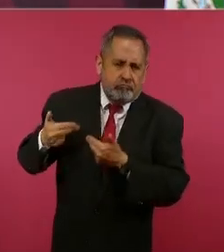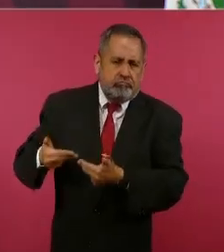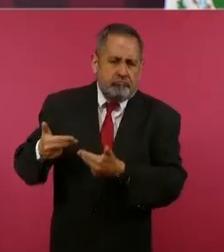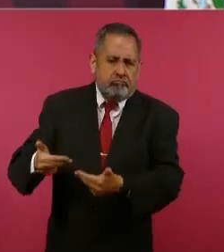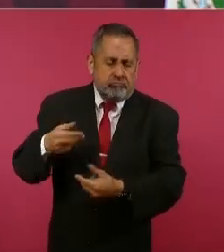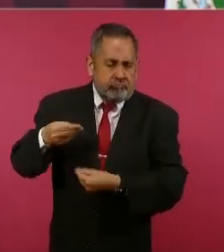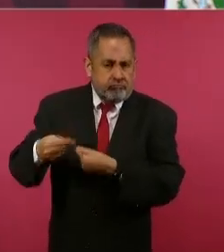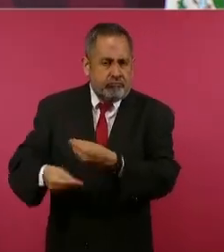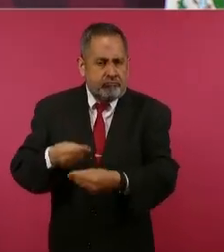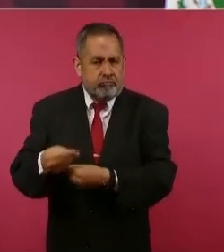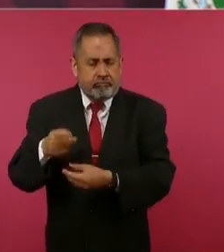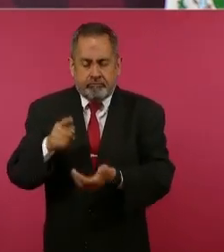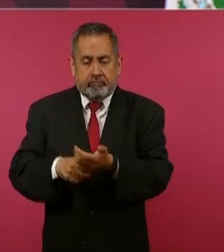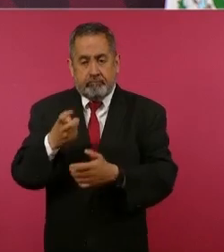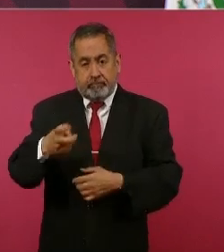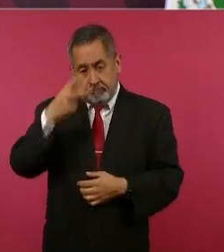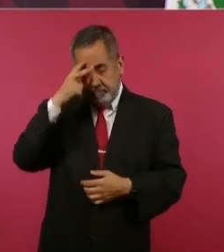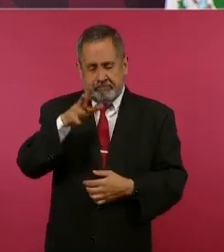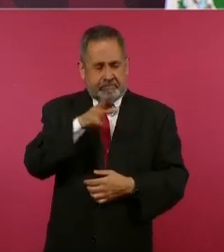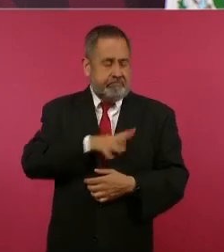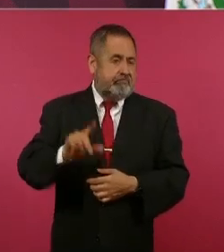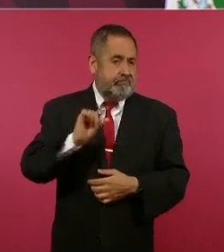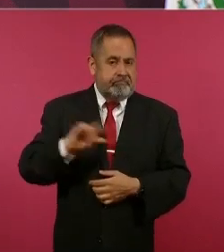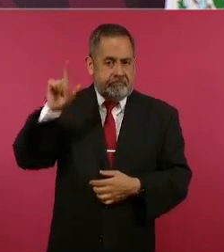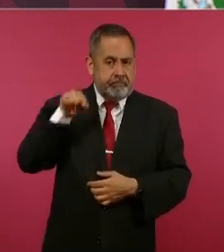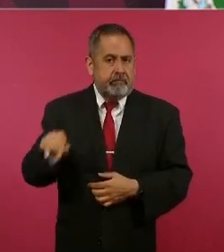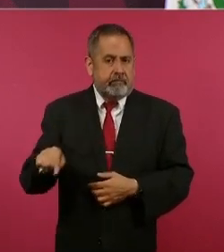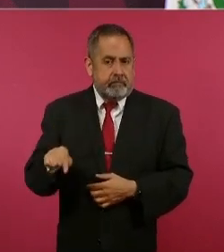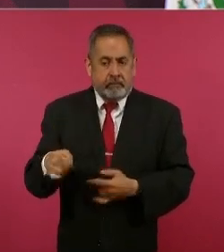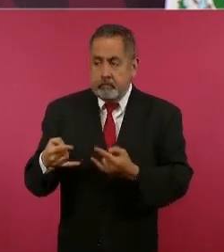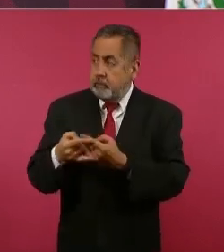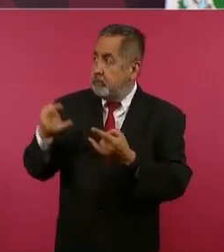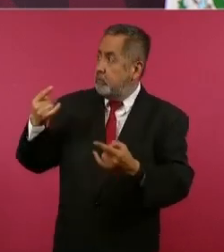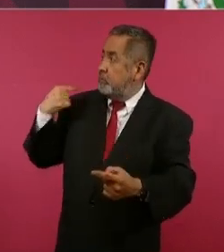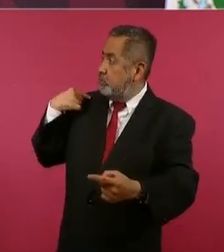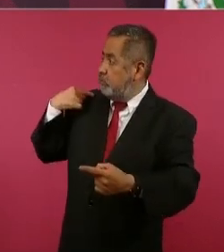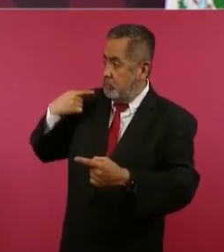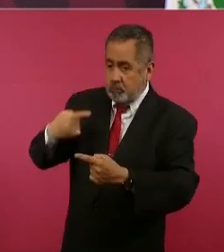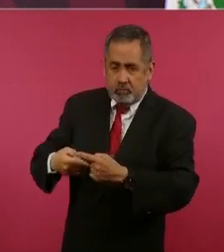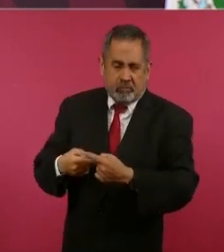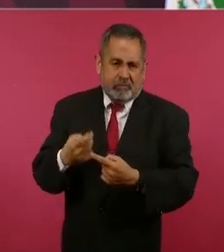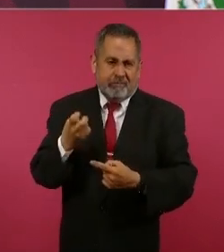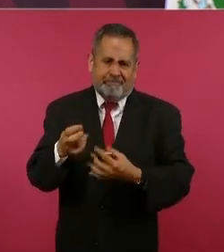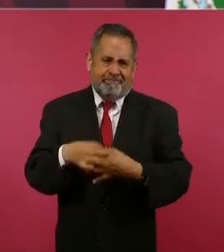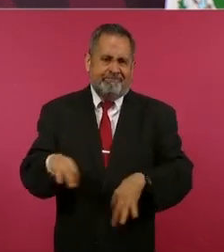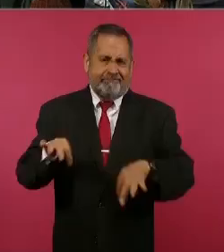es excepcional, por ese pasado